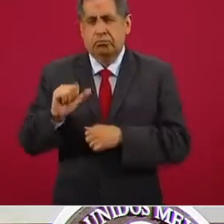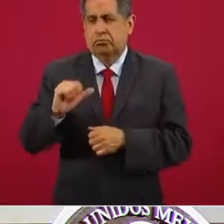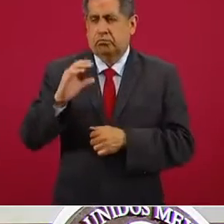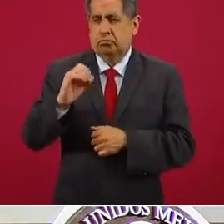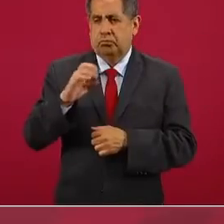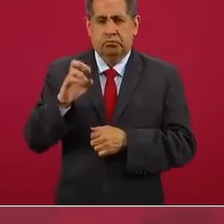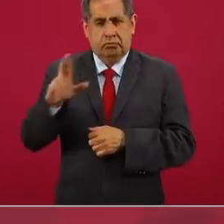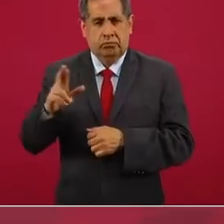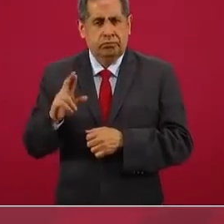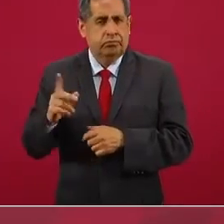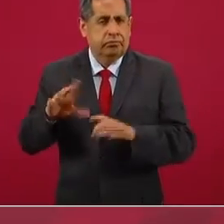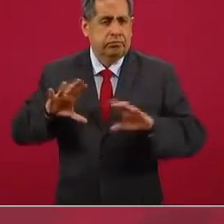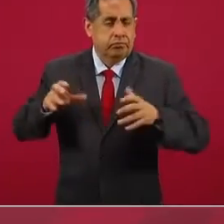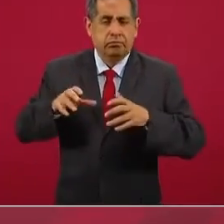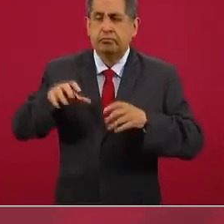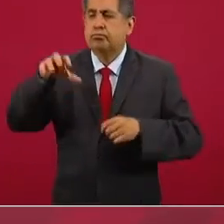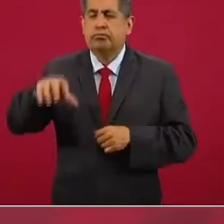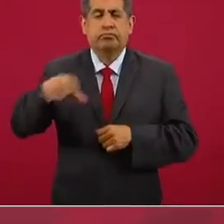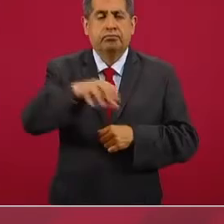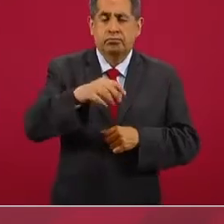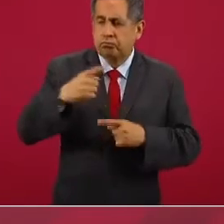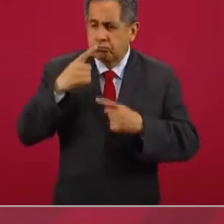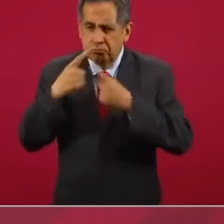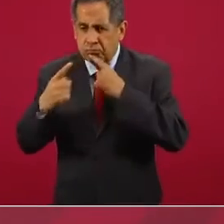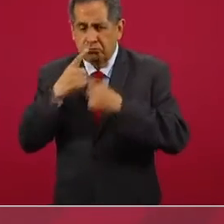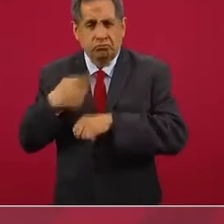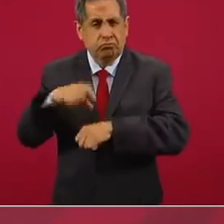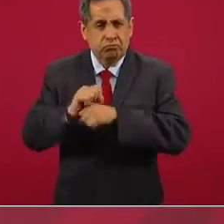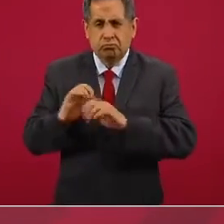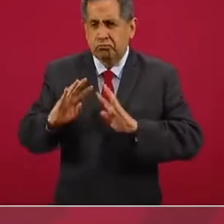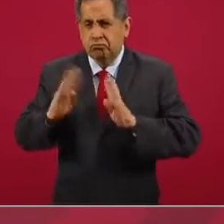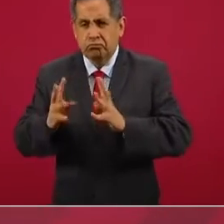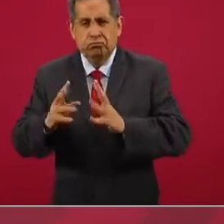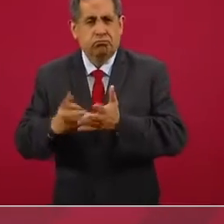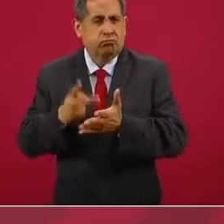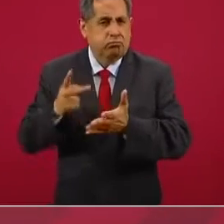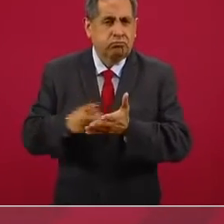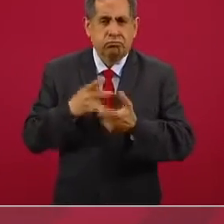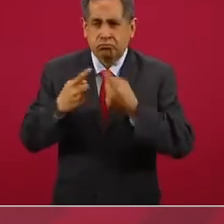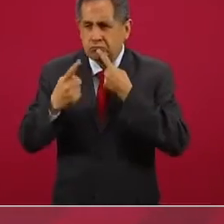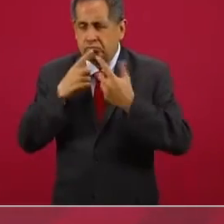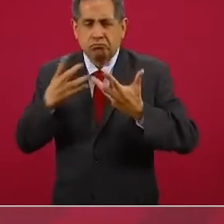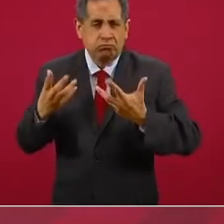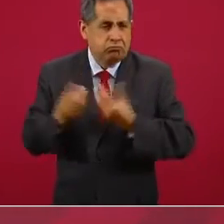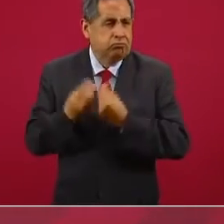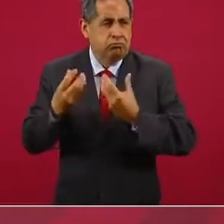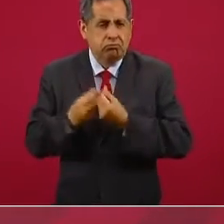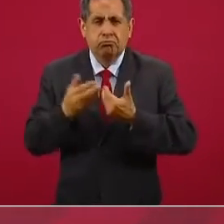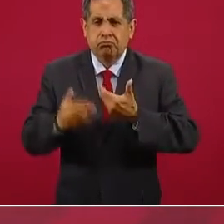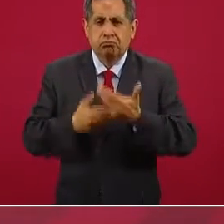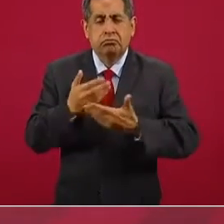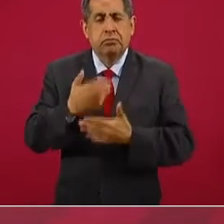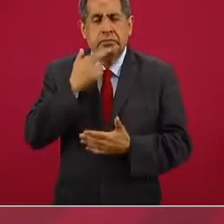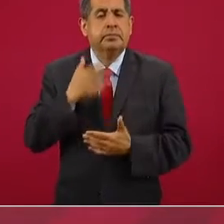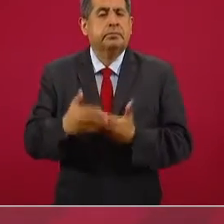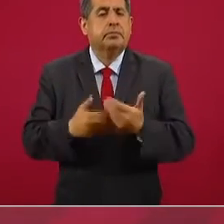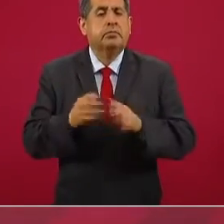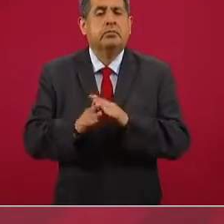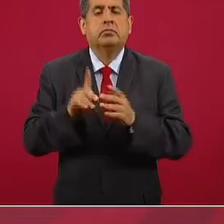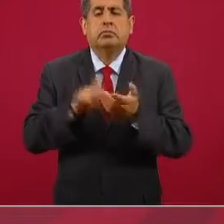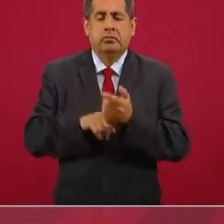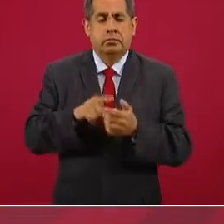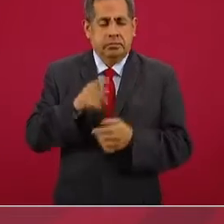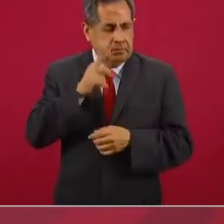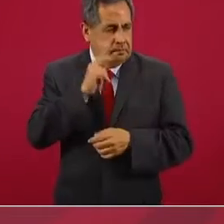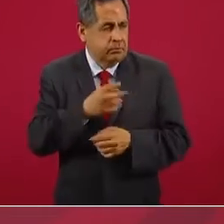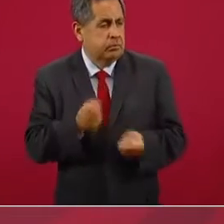Alcocer. Todas las semanas, en más de una ocasión, hay reuniones y se está revisando el abasto de oncológicos